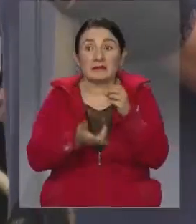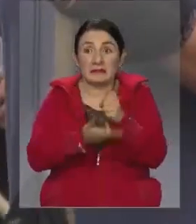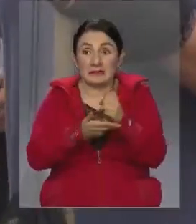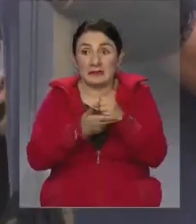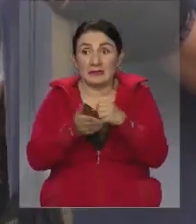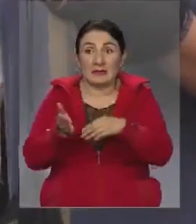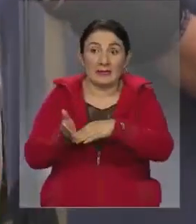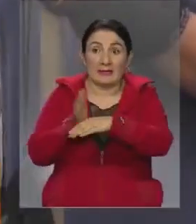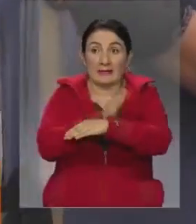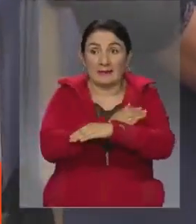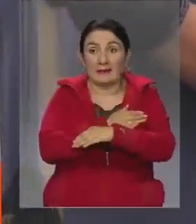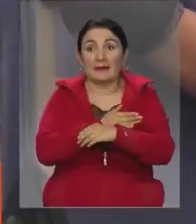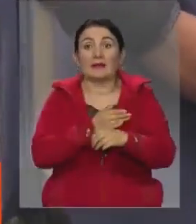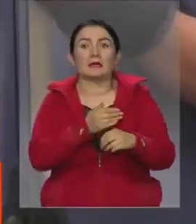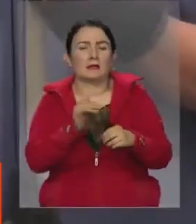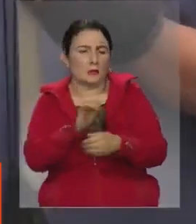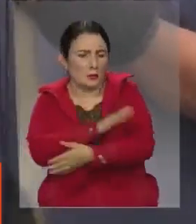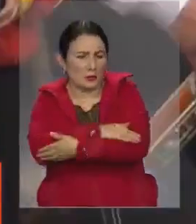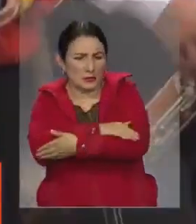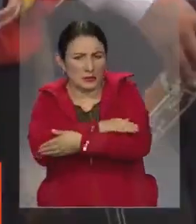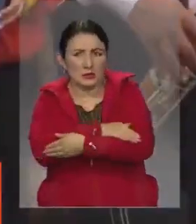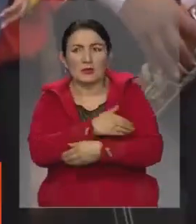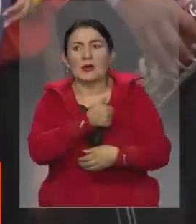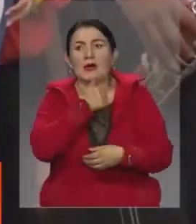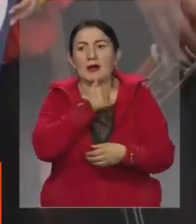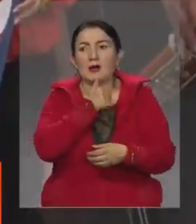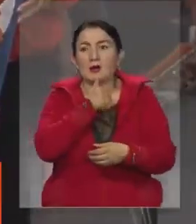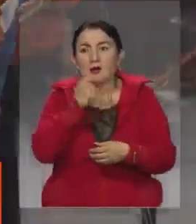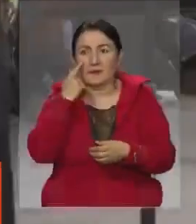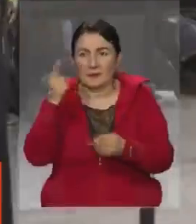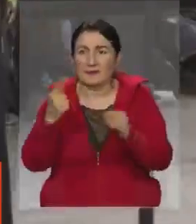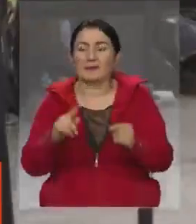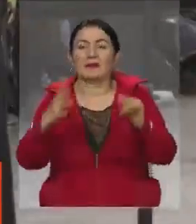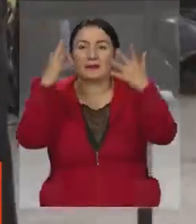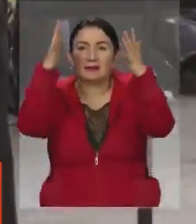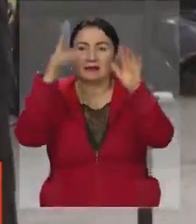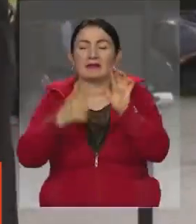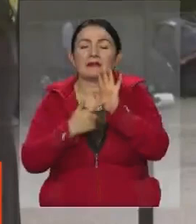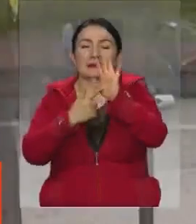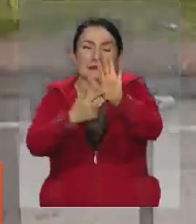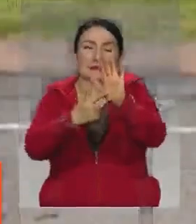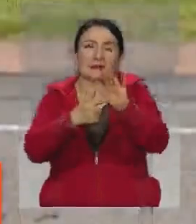de la medida de racionamiento, están recibiendo un bonito regalo musical.